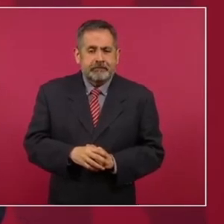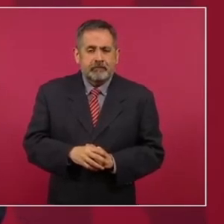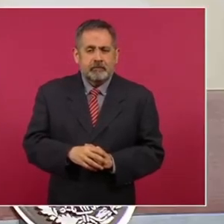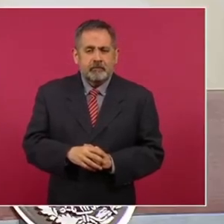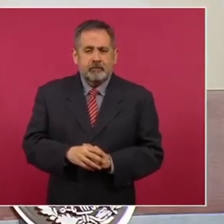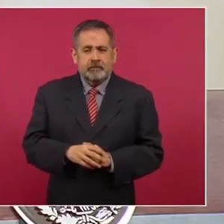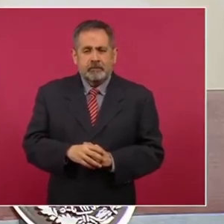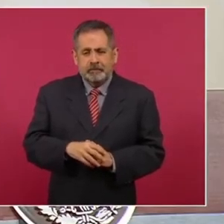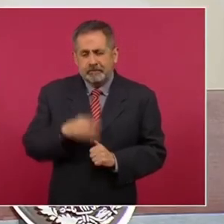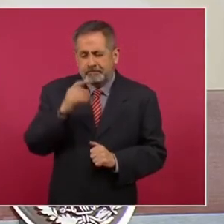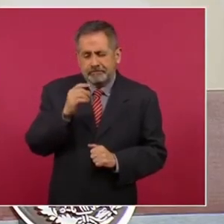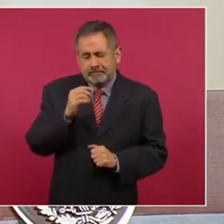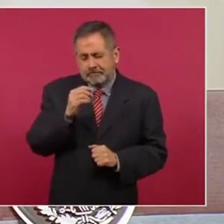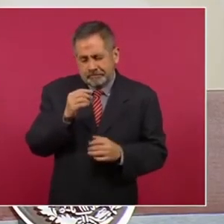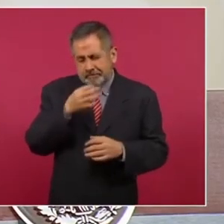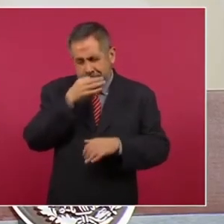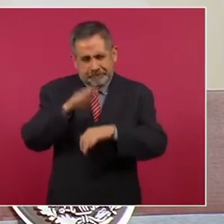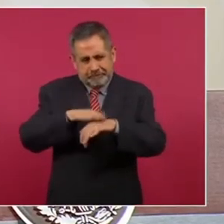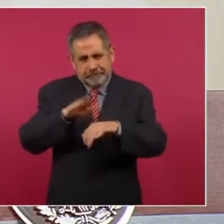sobre todo para los que